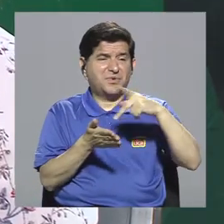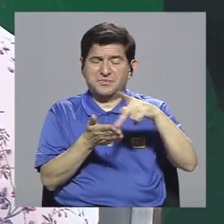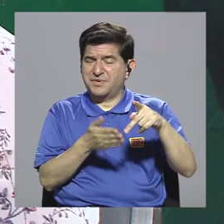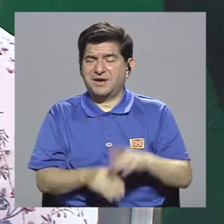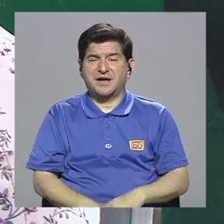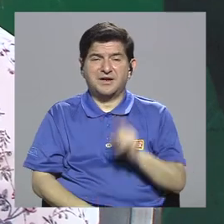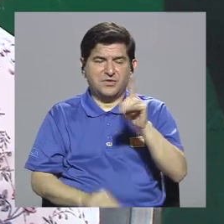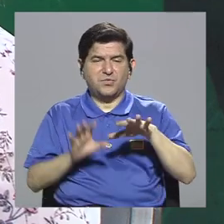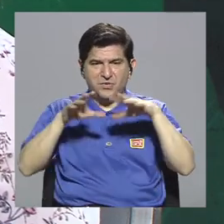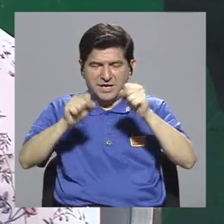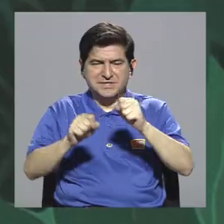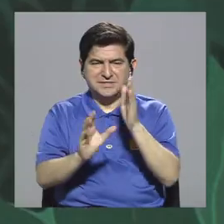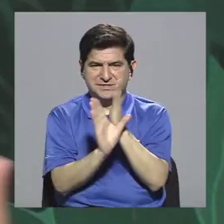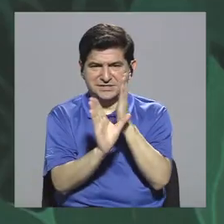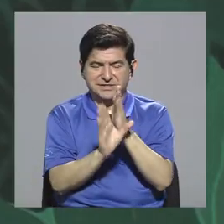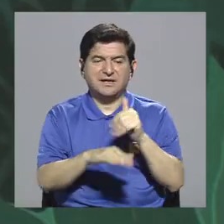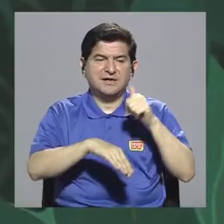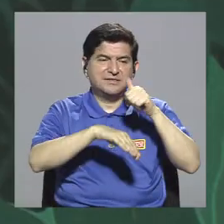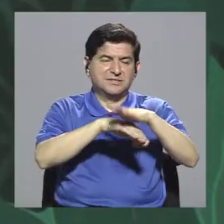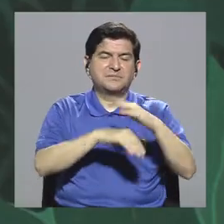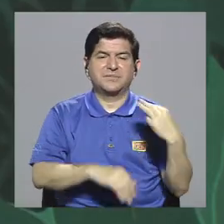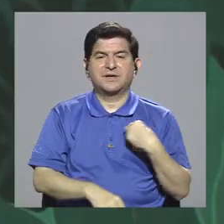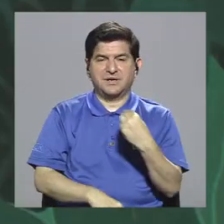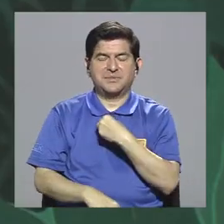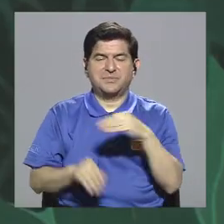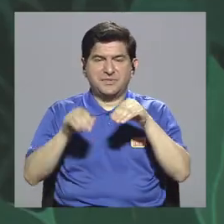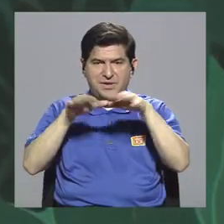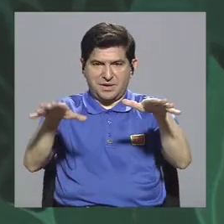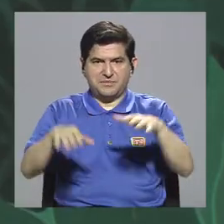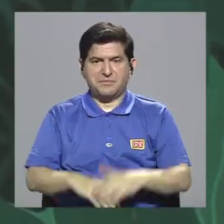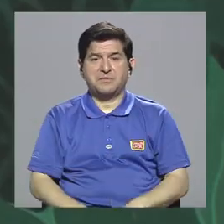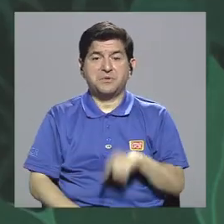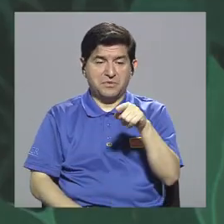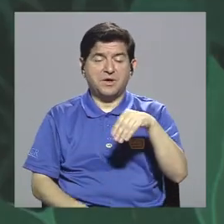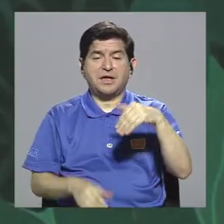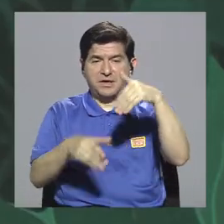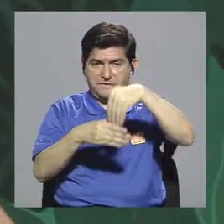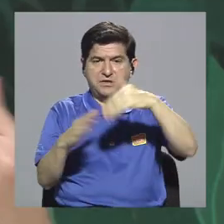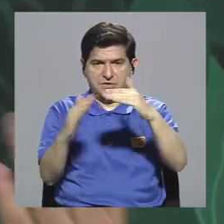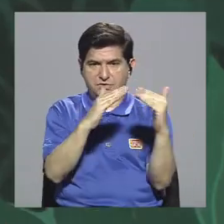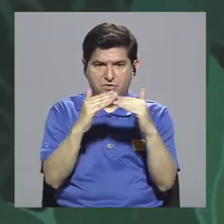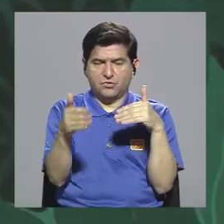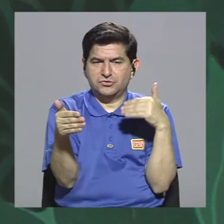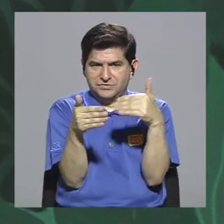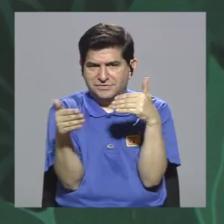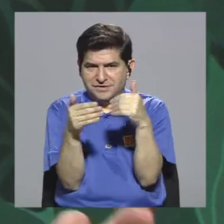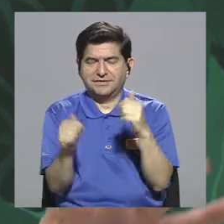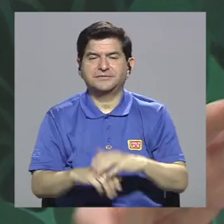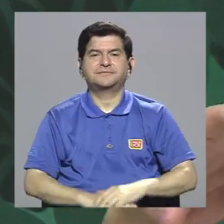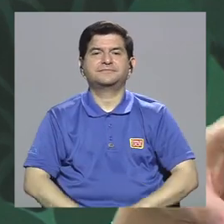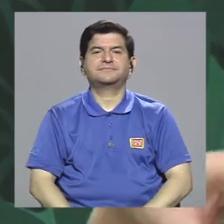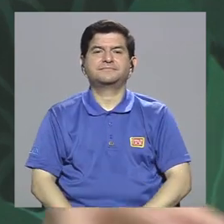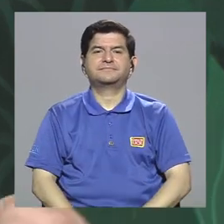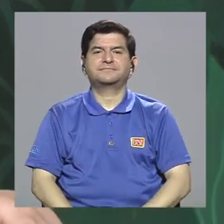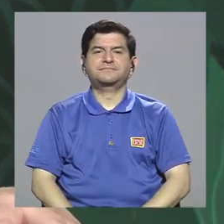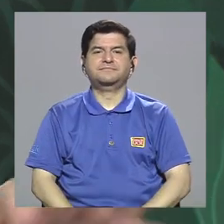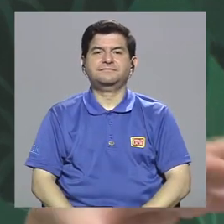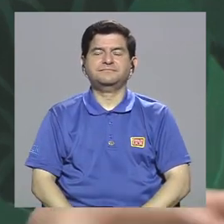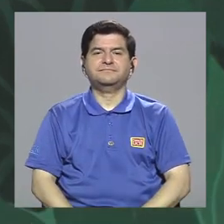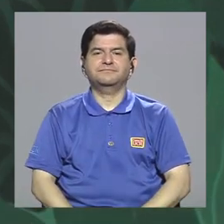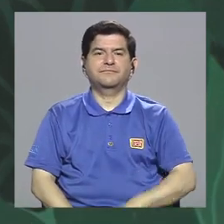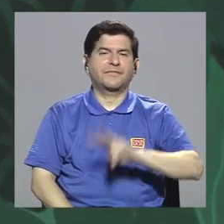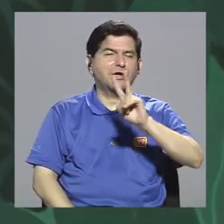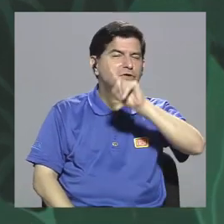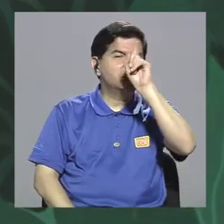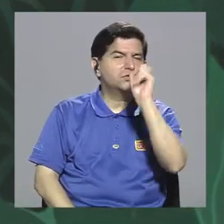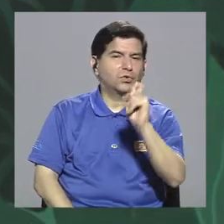país. Entonces, si es gente que no puede pagar una consulta psicológica, pues entonces se le refiere a un miembro de la red que esté en su comunidad o